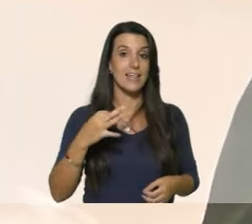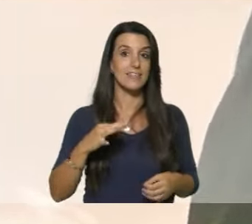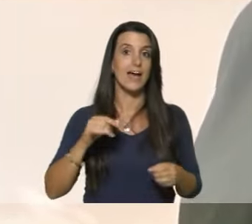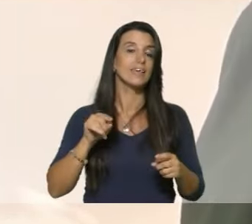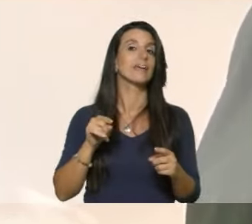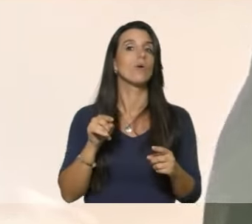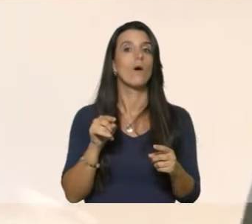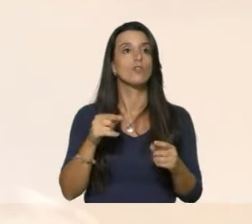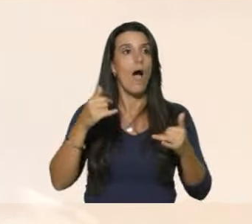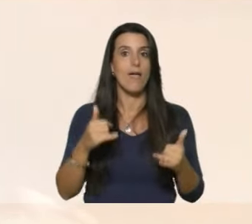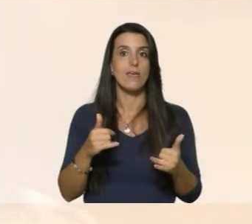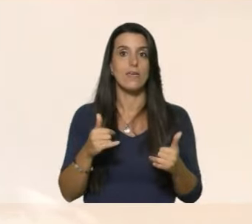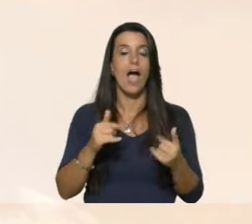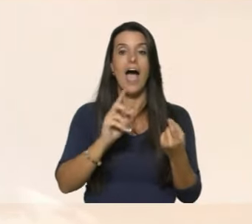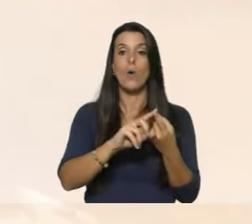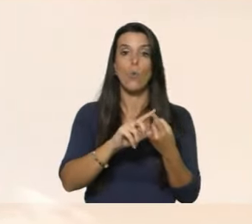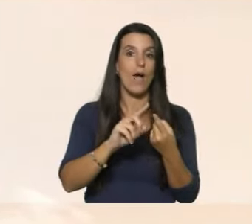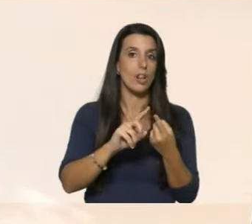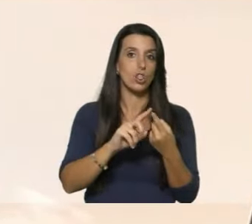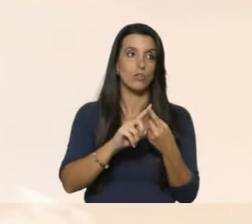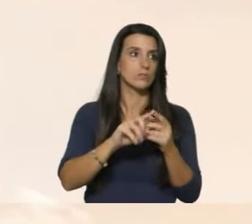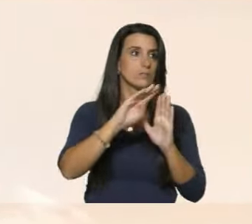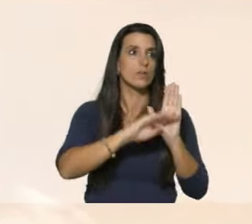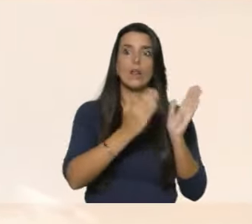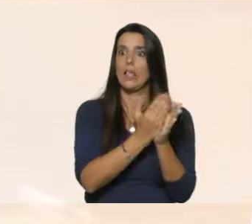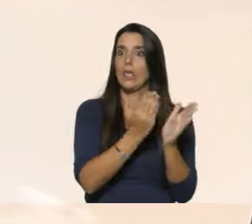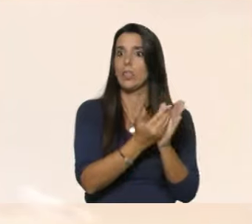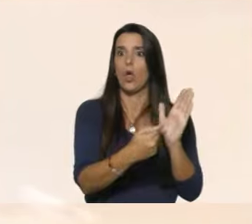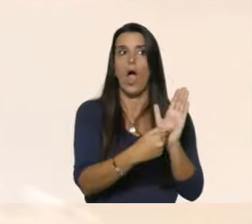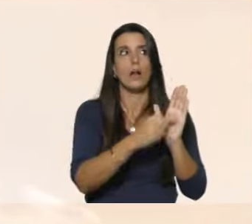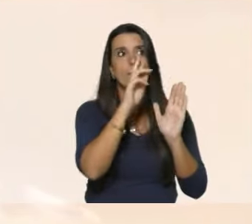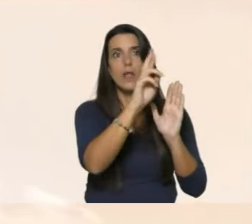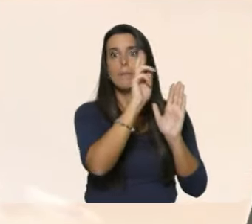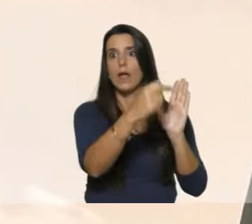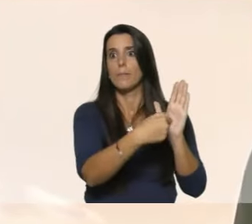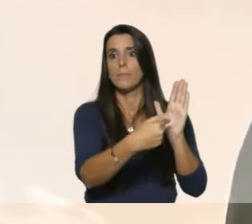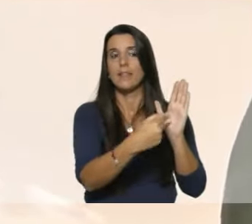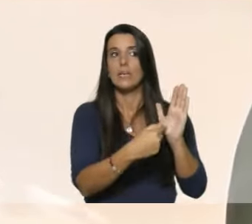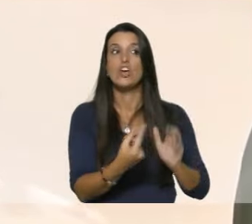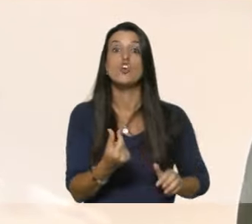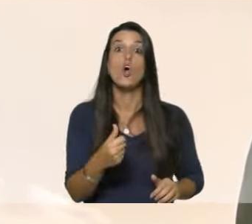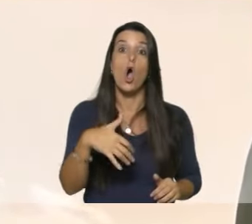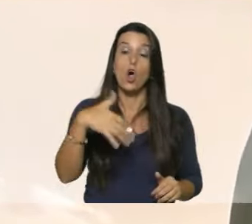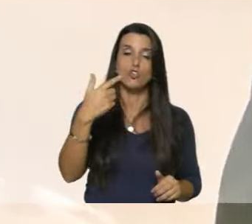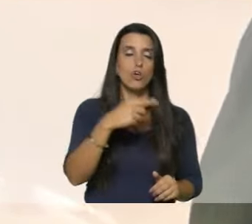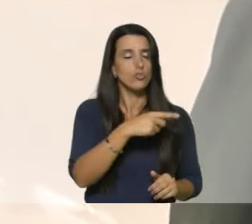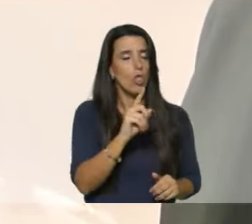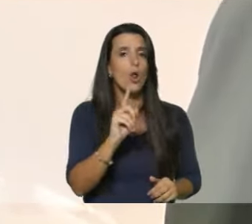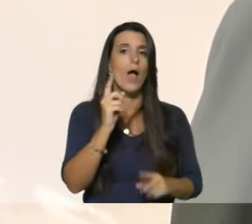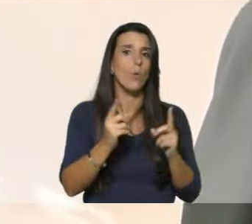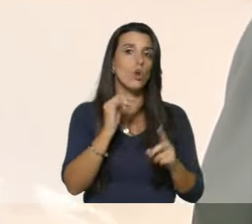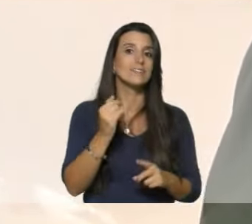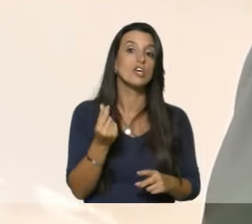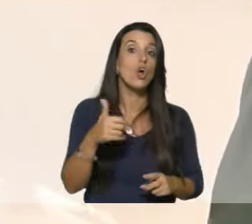que cuando tú tenés convenios tan rígidos este y en muchos casos costosos no digo en todos pero en algunos